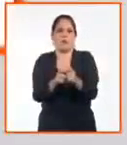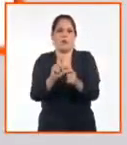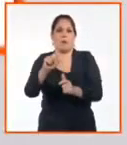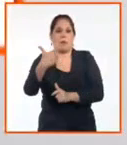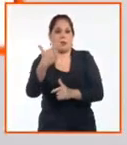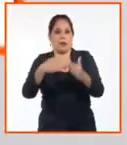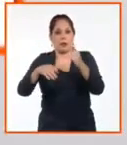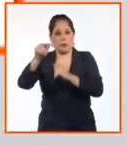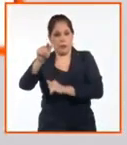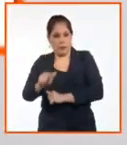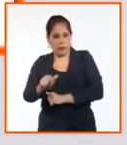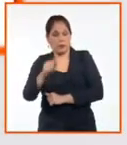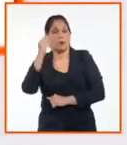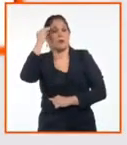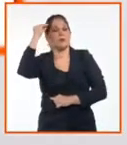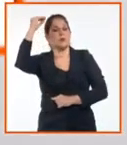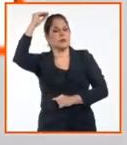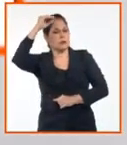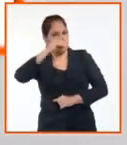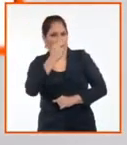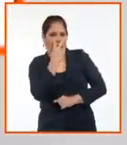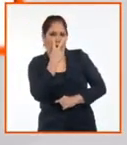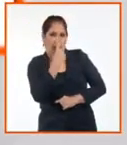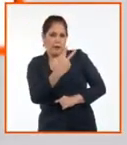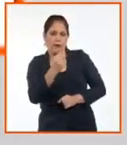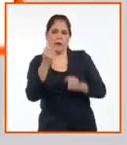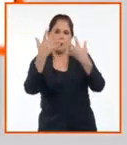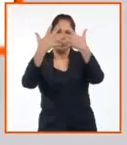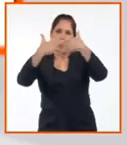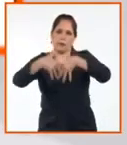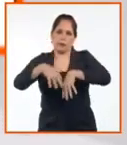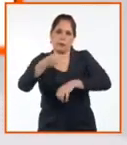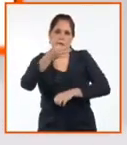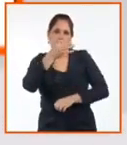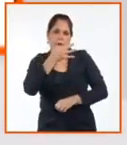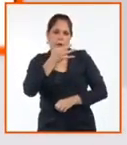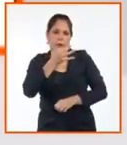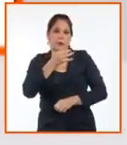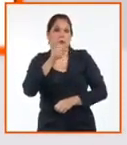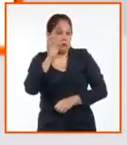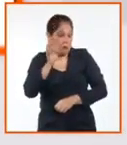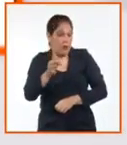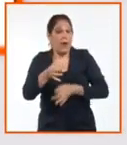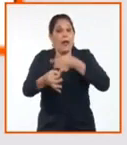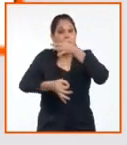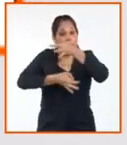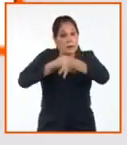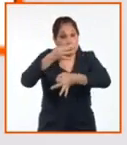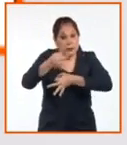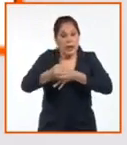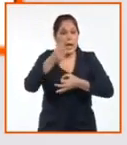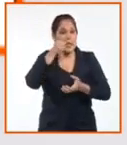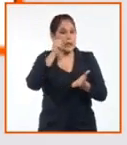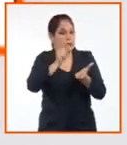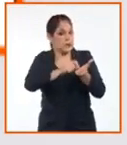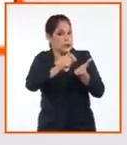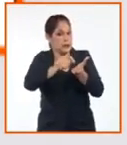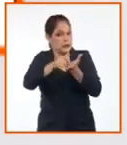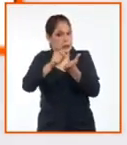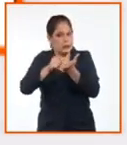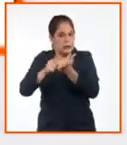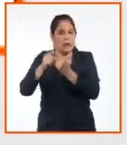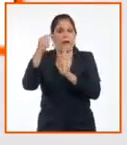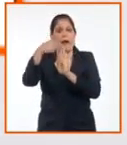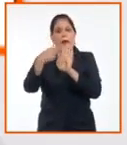que sea que atiende estos temas para realmente donde se chequea realmente y los diferentes elementos